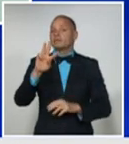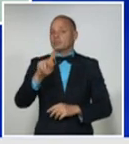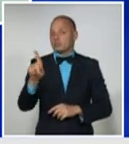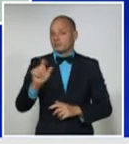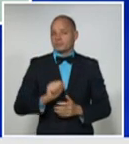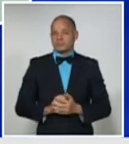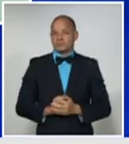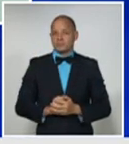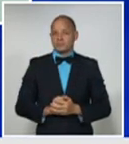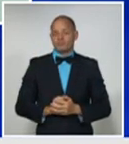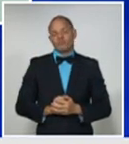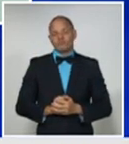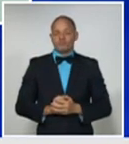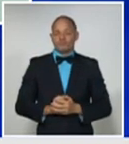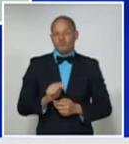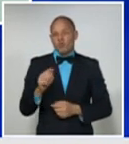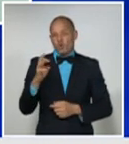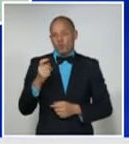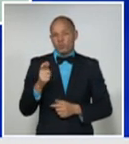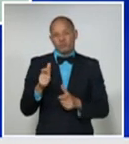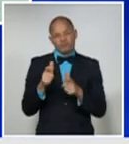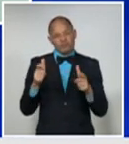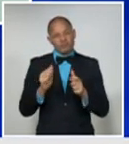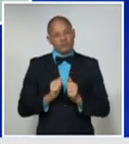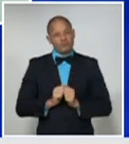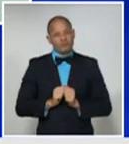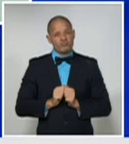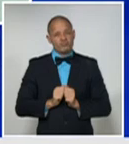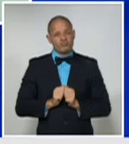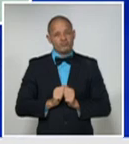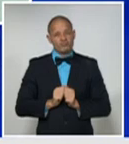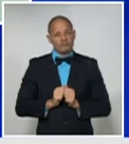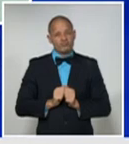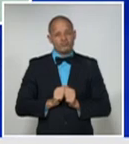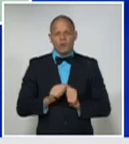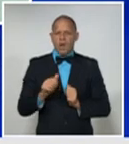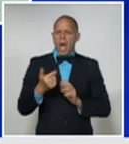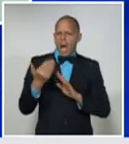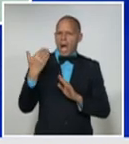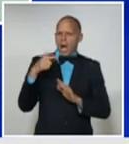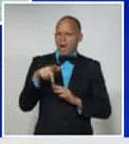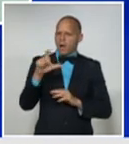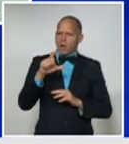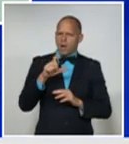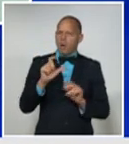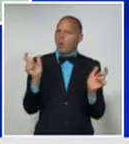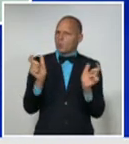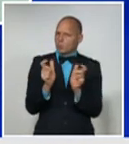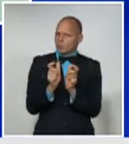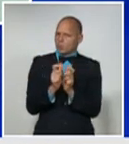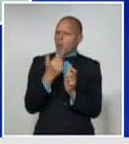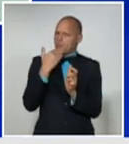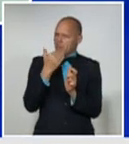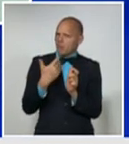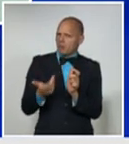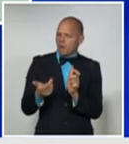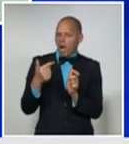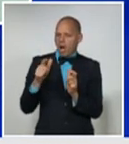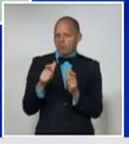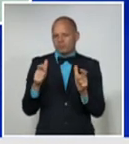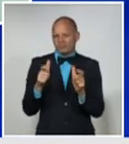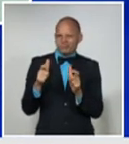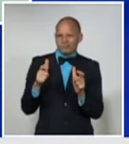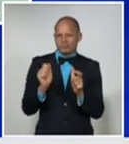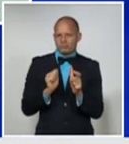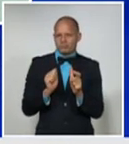todavía elevados. Esta provincia ha logrado cifras menores en otro momento, aunque